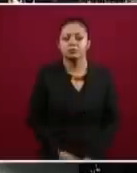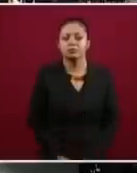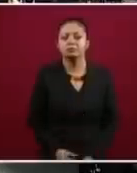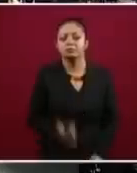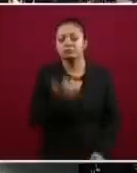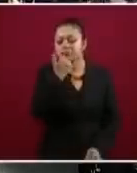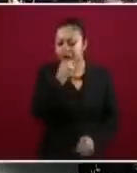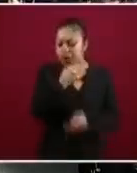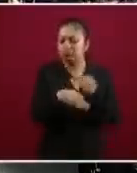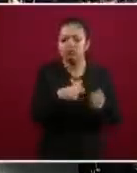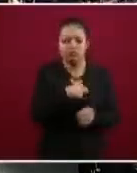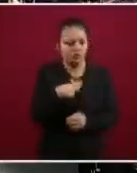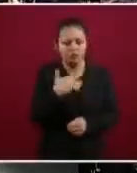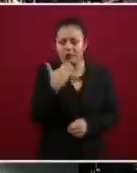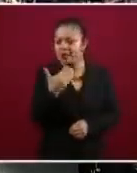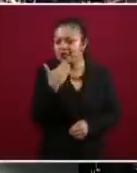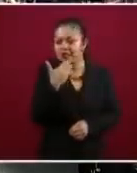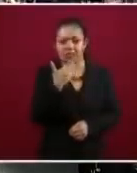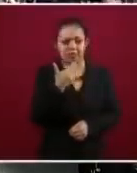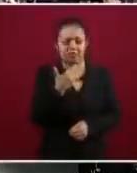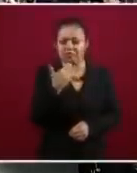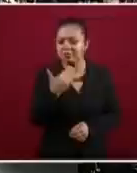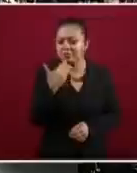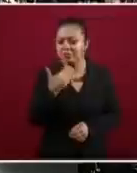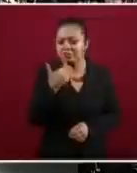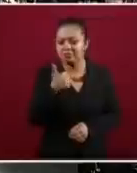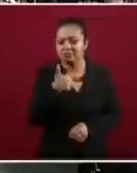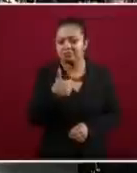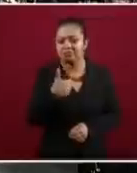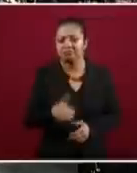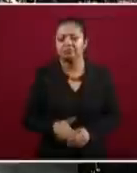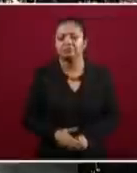Estamos muy bien, muy bien, muy bien, muy bien, muy bien, muy bien, muy bien.